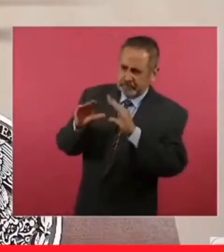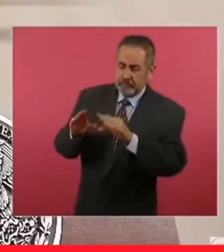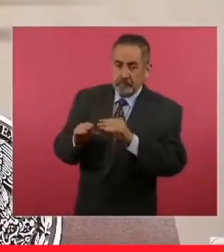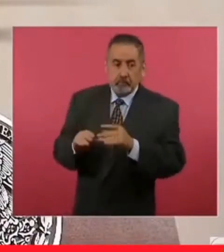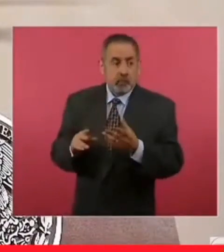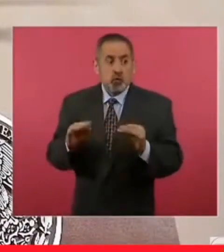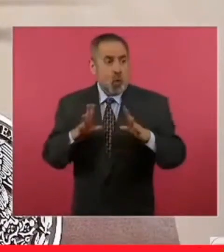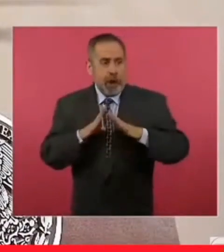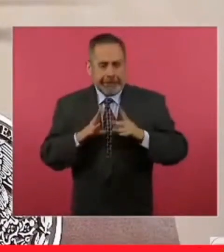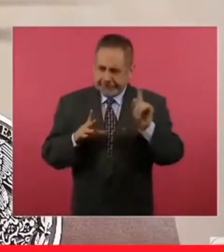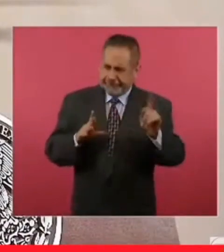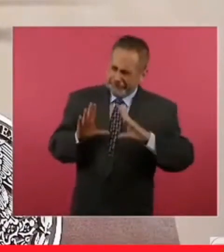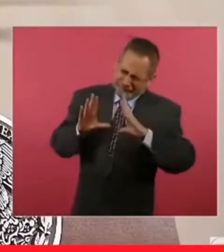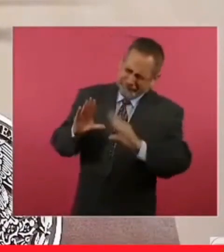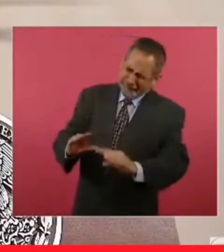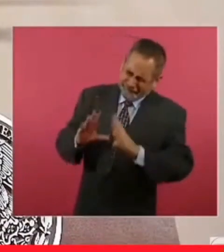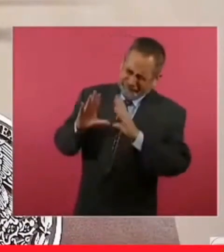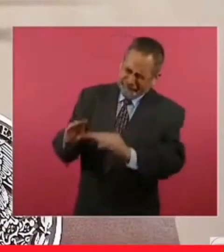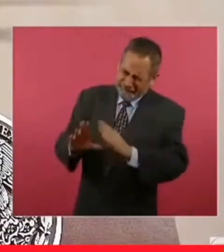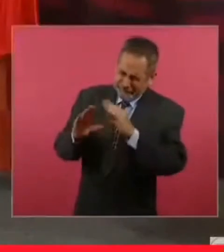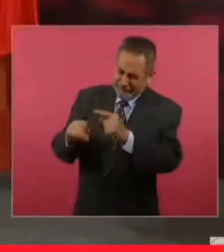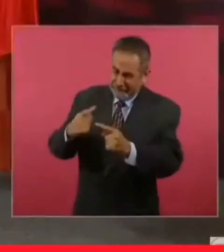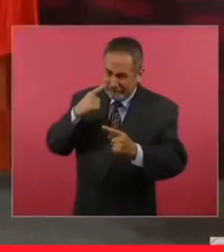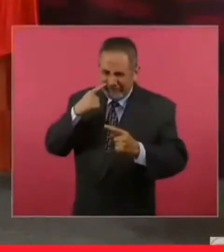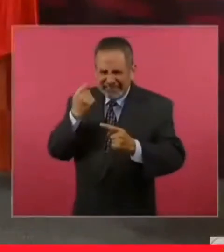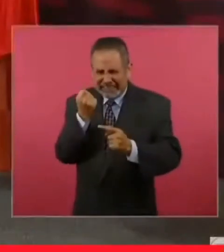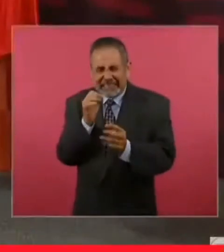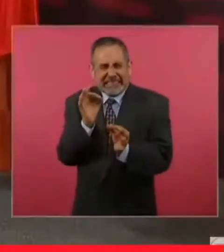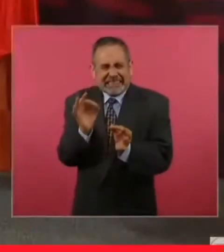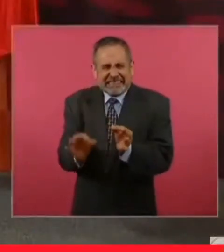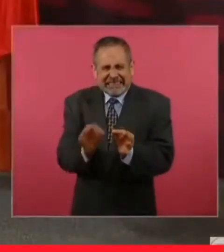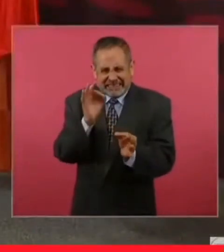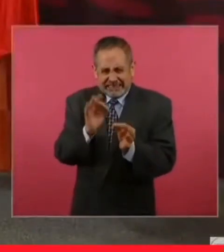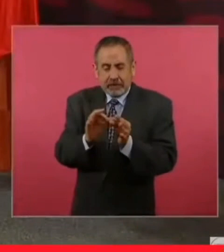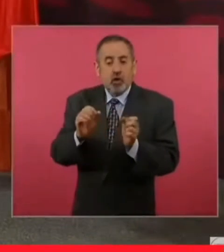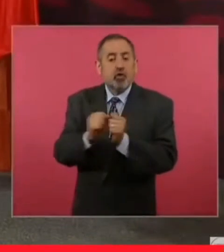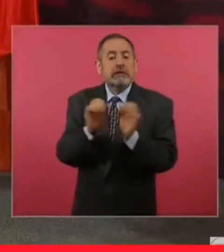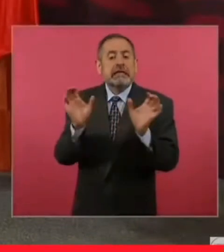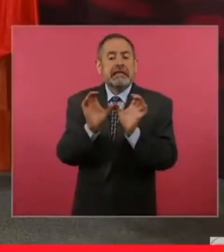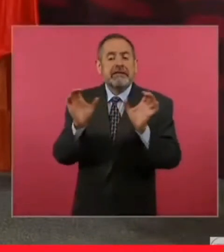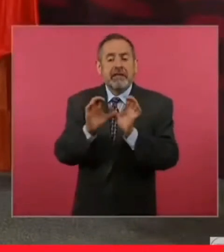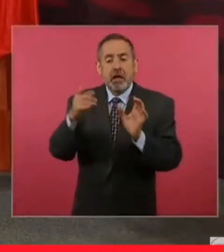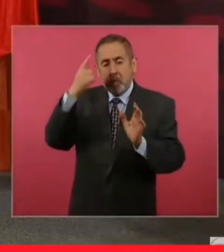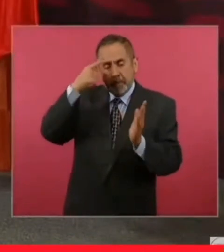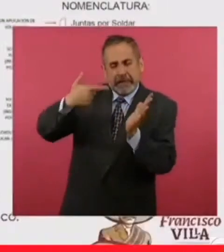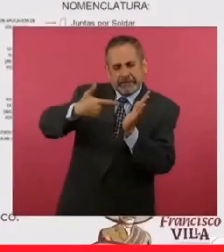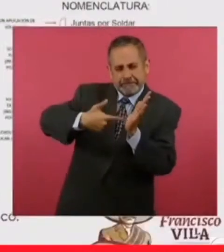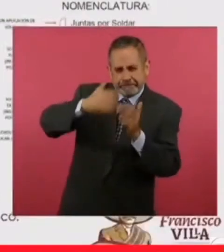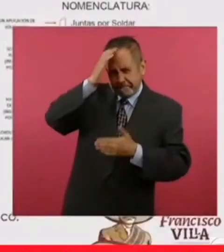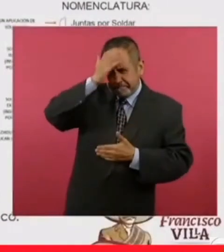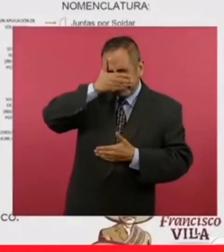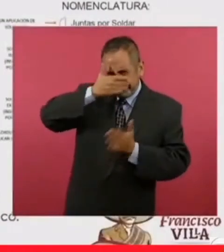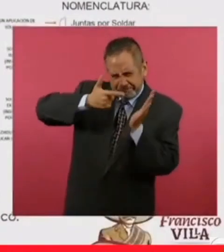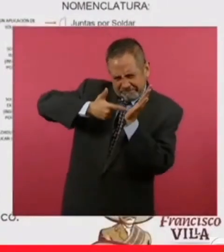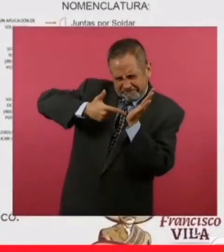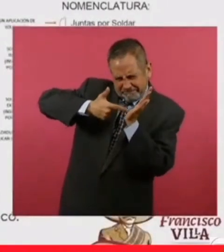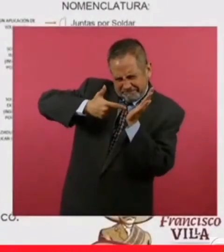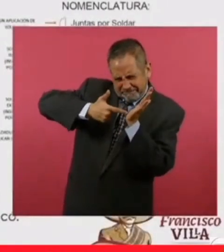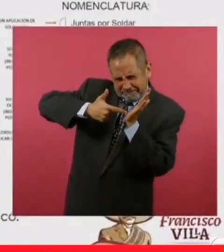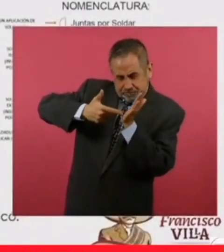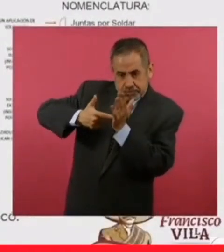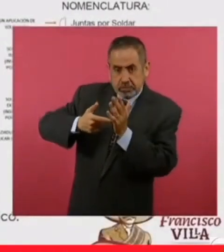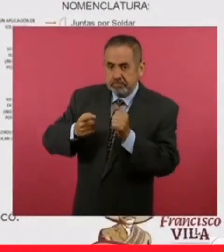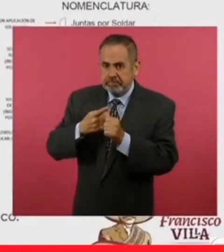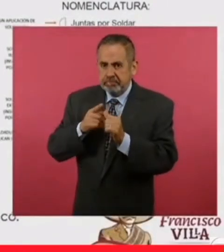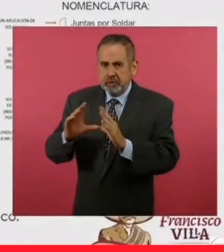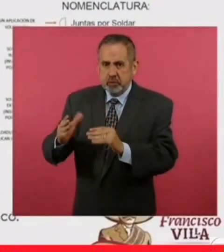había suficientes soldadores con estos niveles de certificación para llevar a cabo estos trabajos. Se implementó una